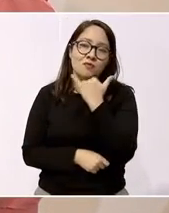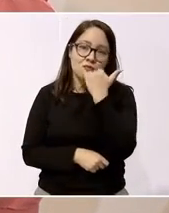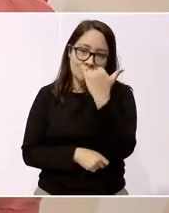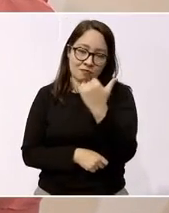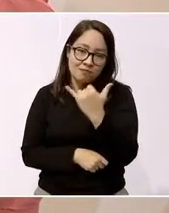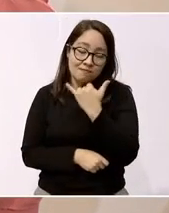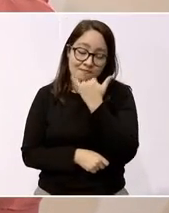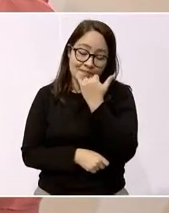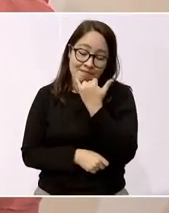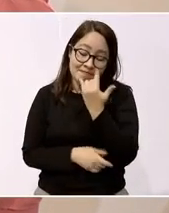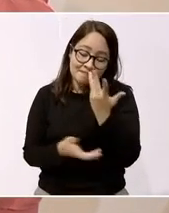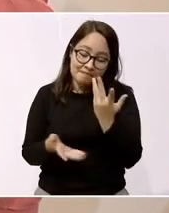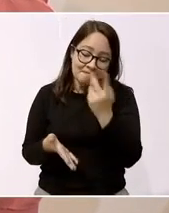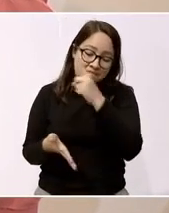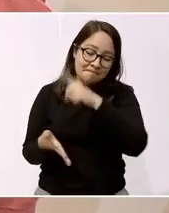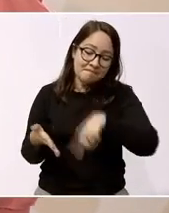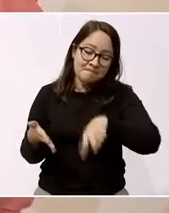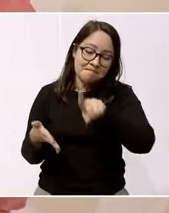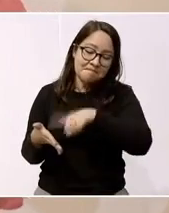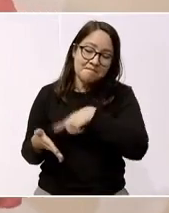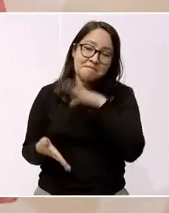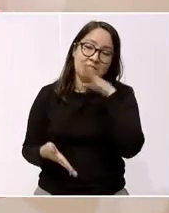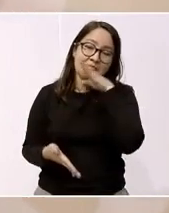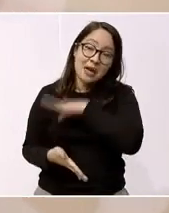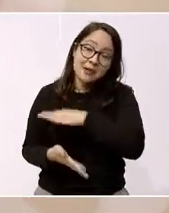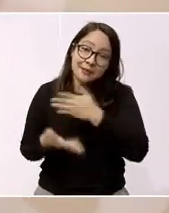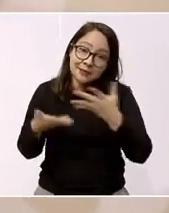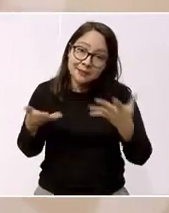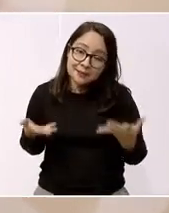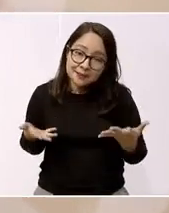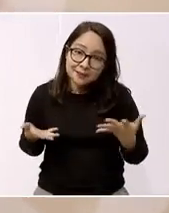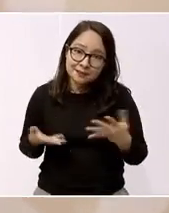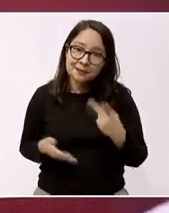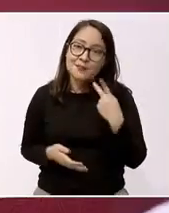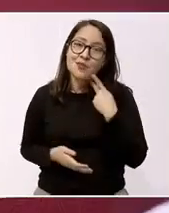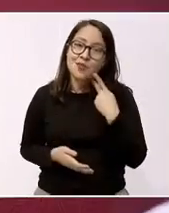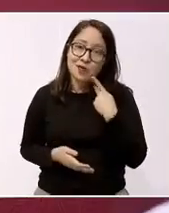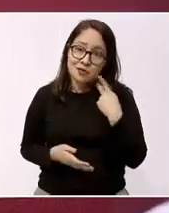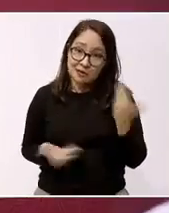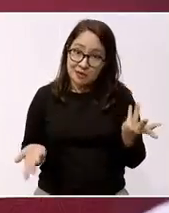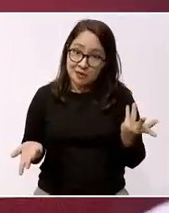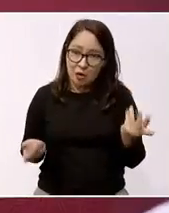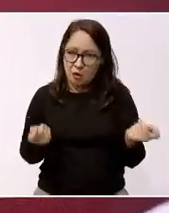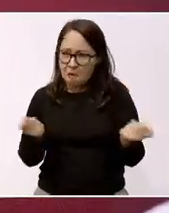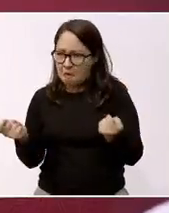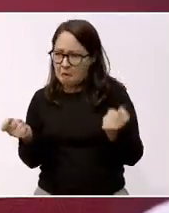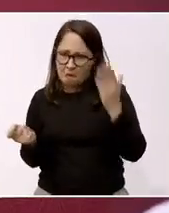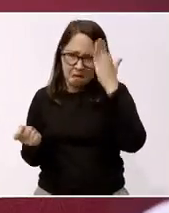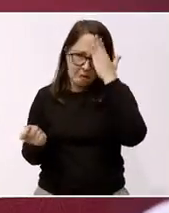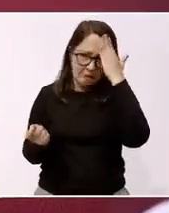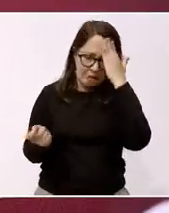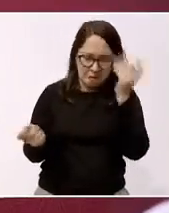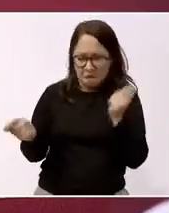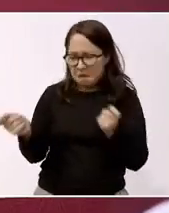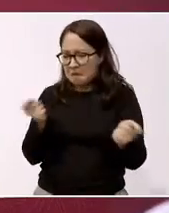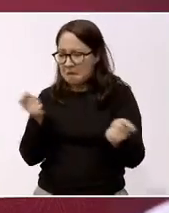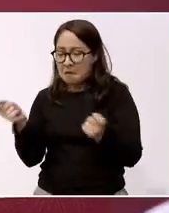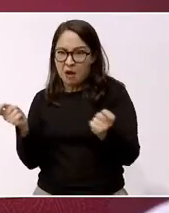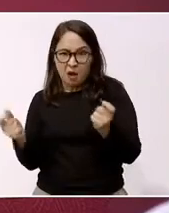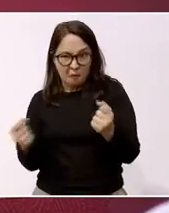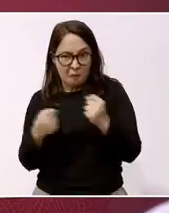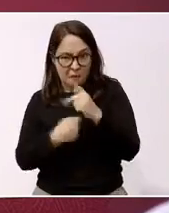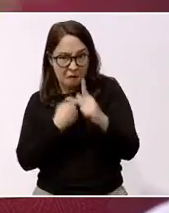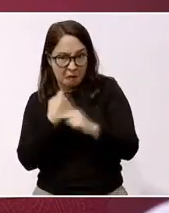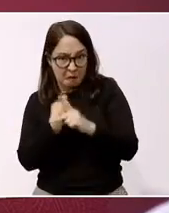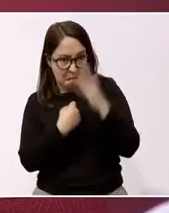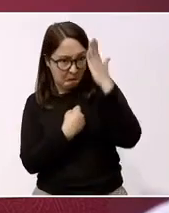Tienen tache los políticos con más influencia de las grandes